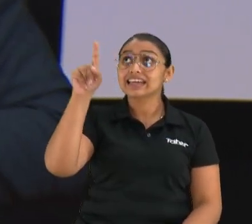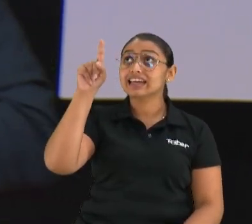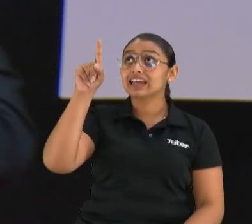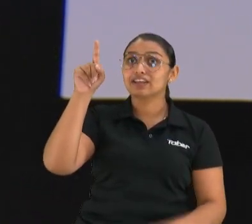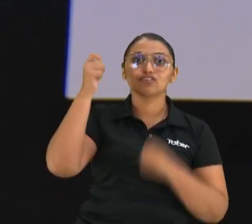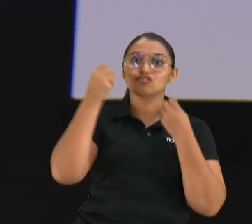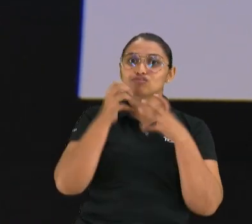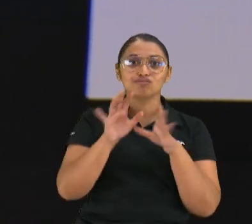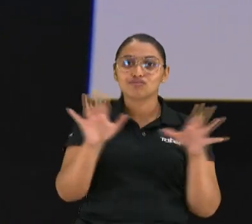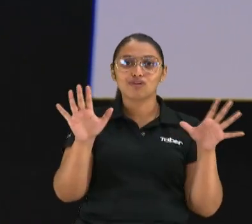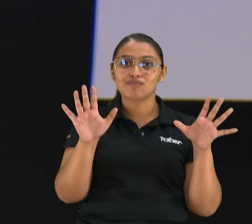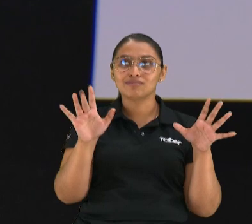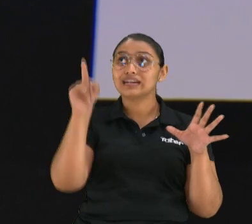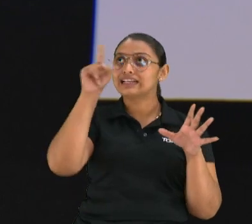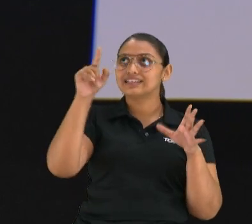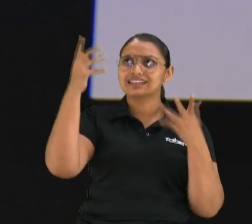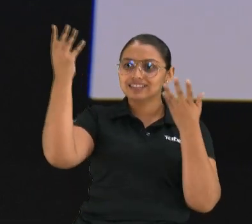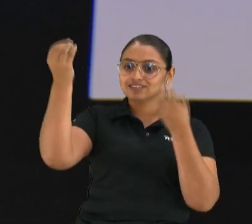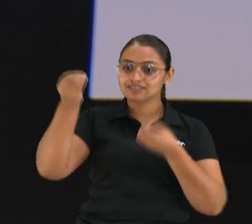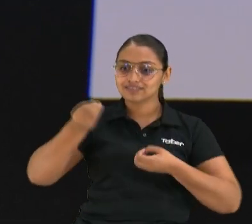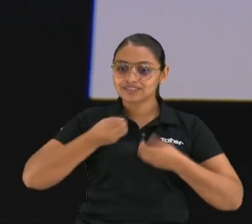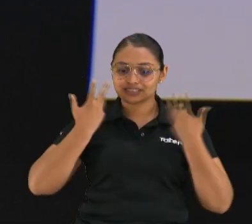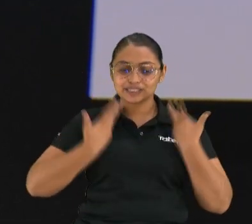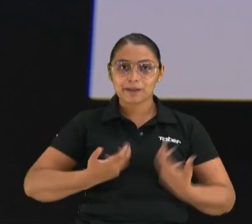que ha hecho las cosas perfectas